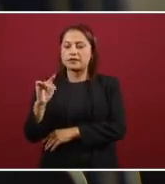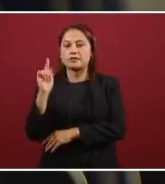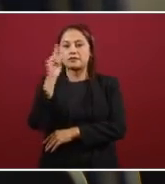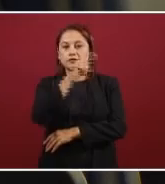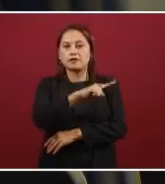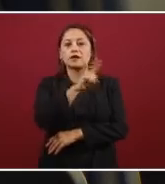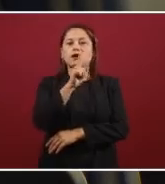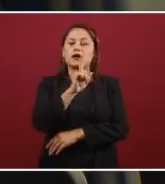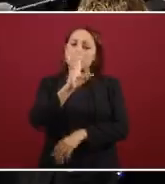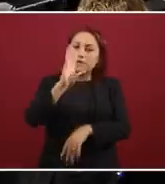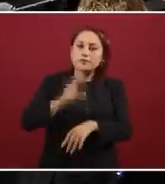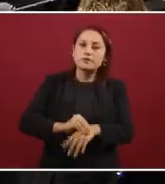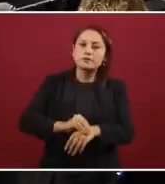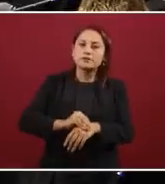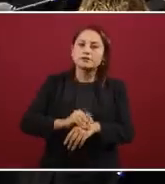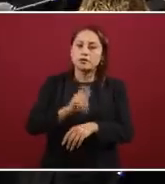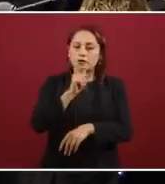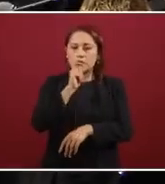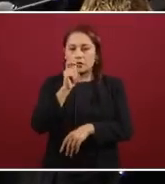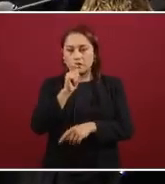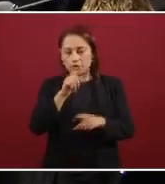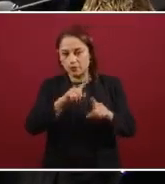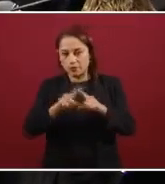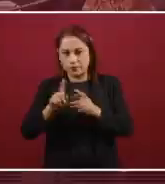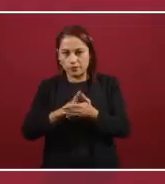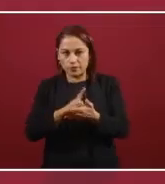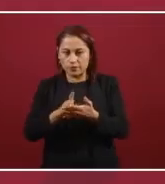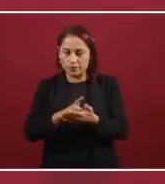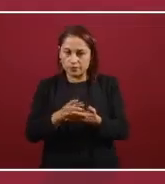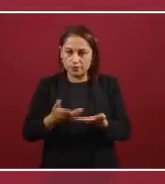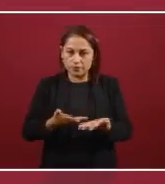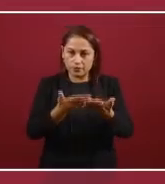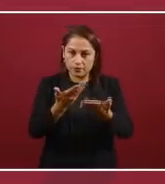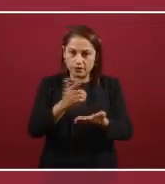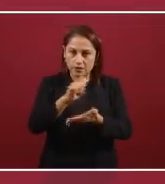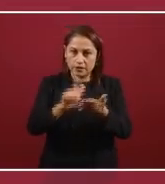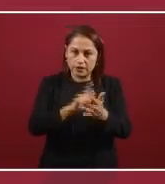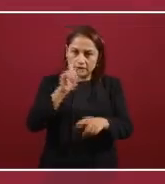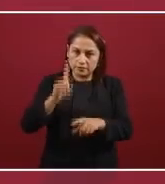consumo de las drogas. Tenemos que analizarlo, no